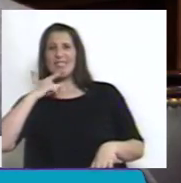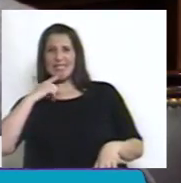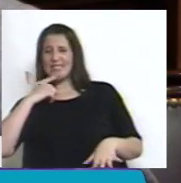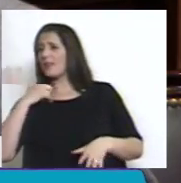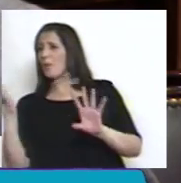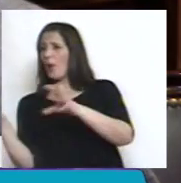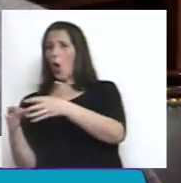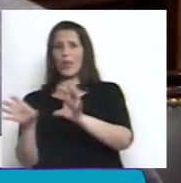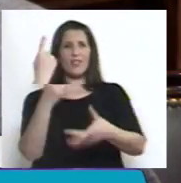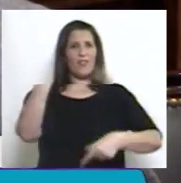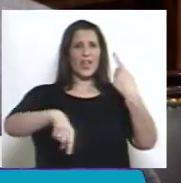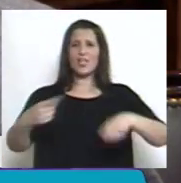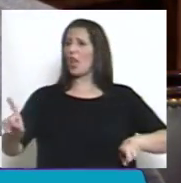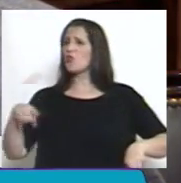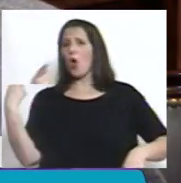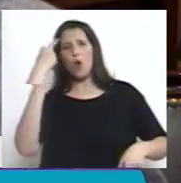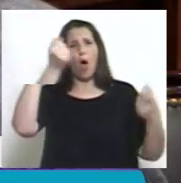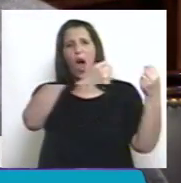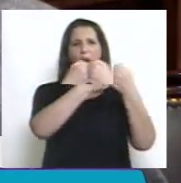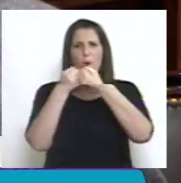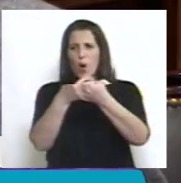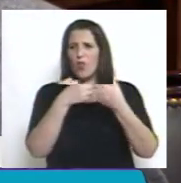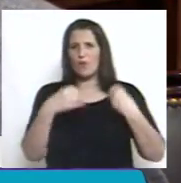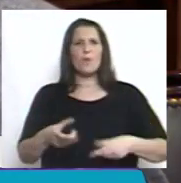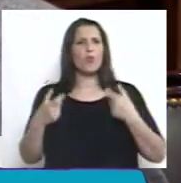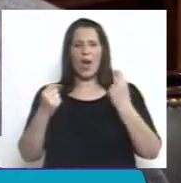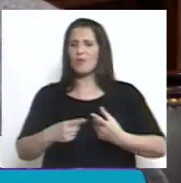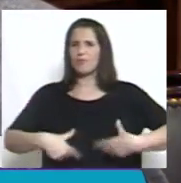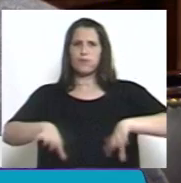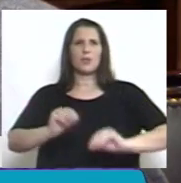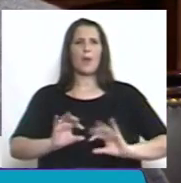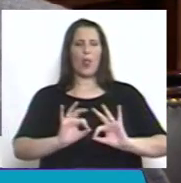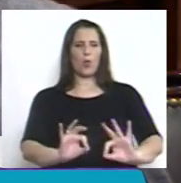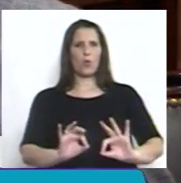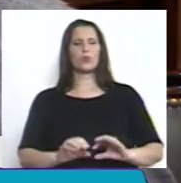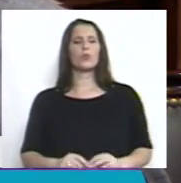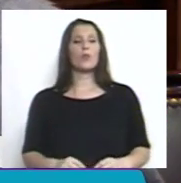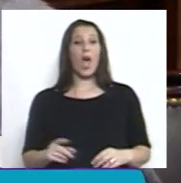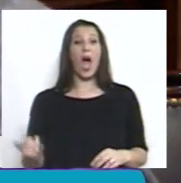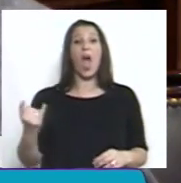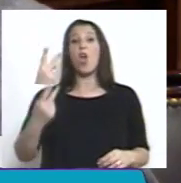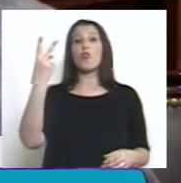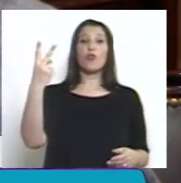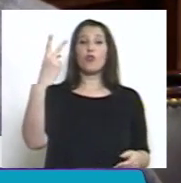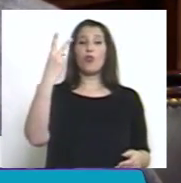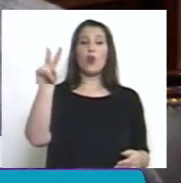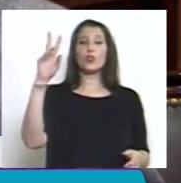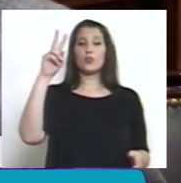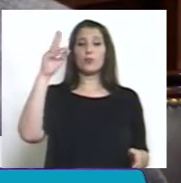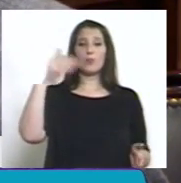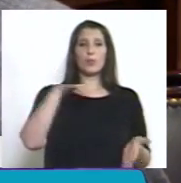Todos los diputados de todos los bloques están de acuerdo que hay que universalizar la asignación universal por hijo. Hay